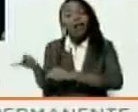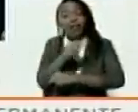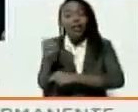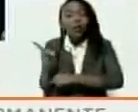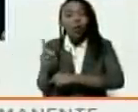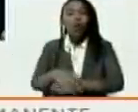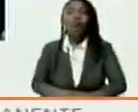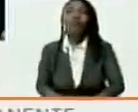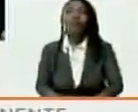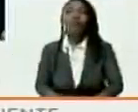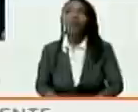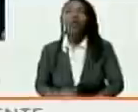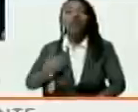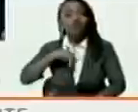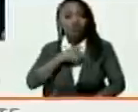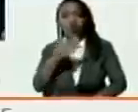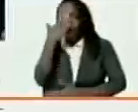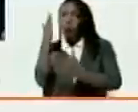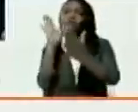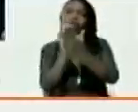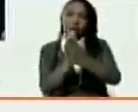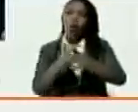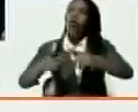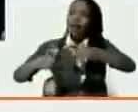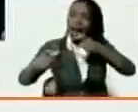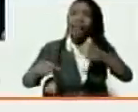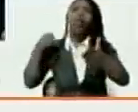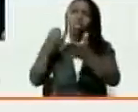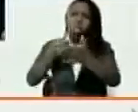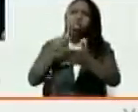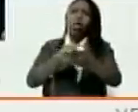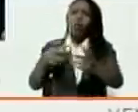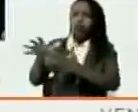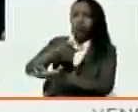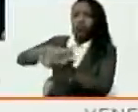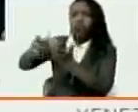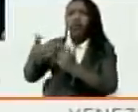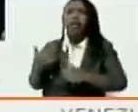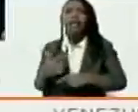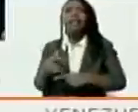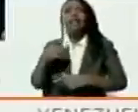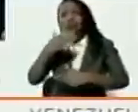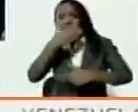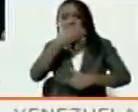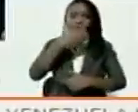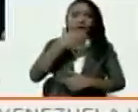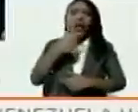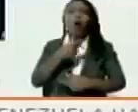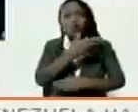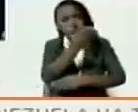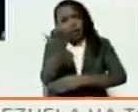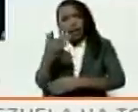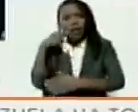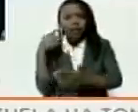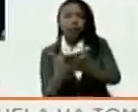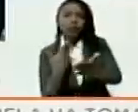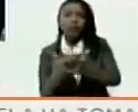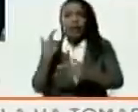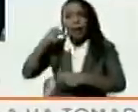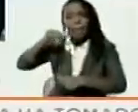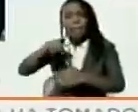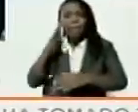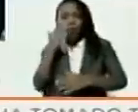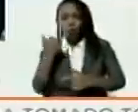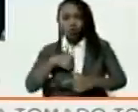todas. Nosotros hemos enfrentado grandes sabotajes, inclusive terroristas. Bueno, usted es testigo del terrorismo que